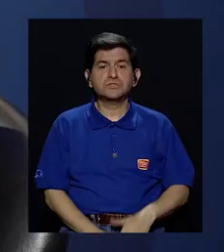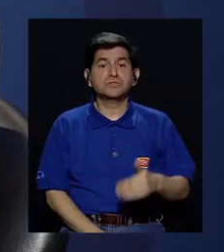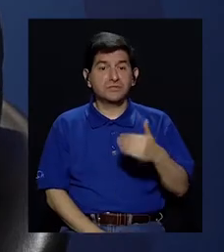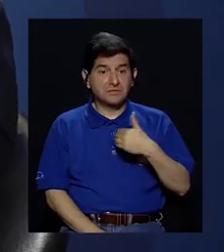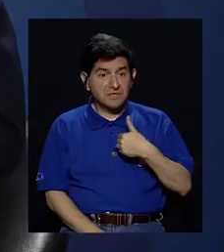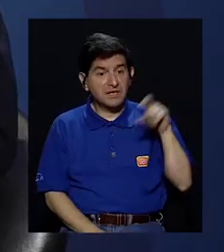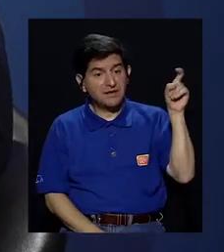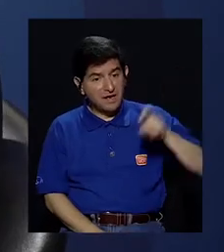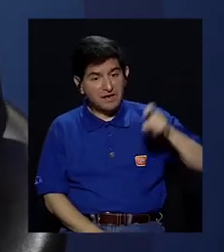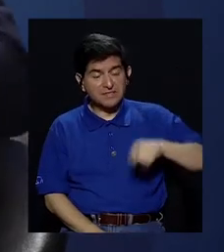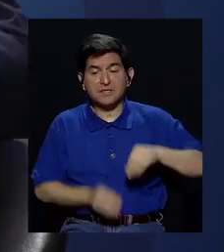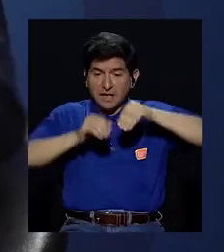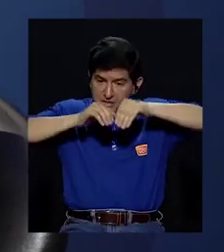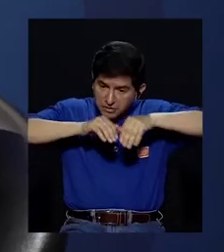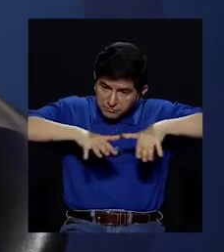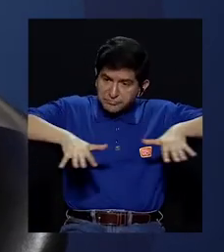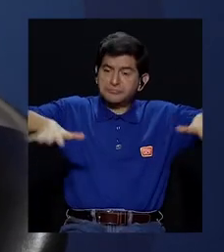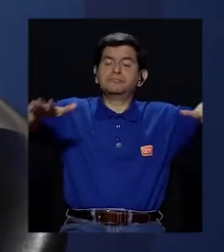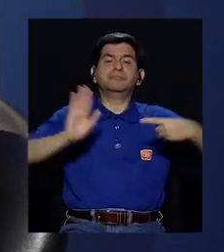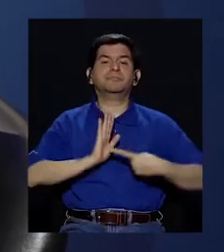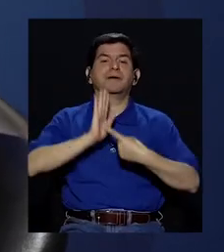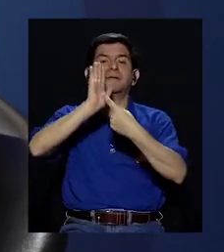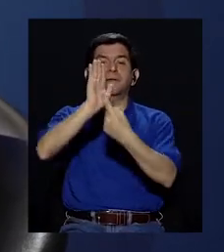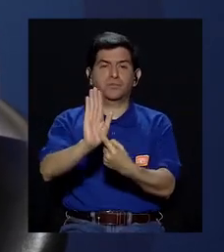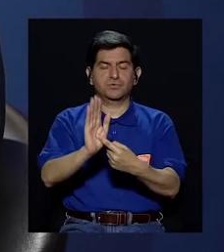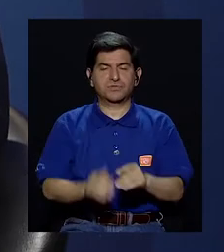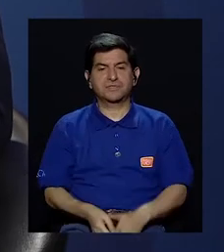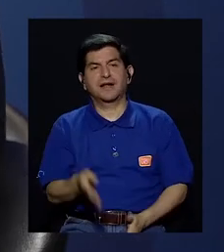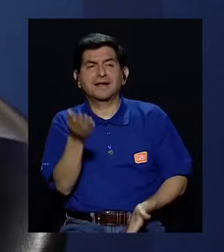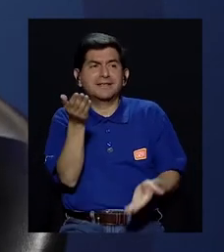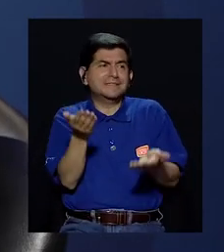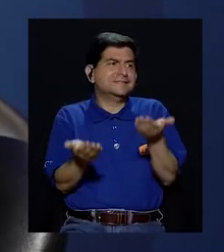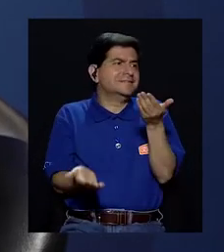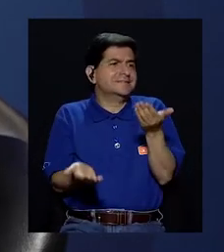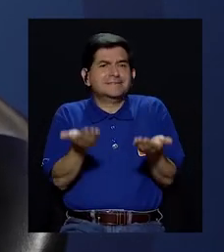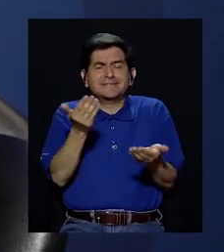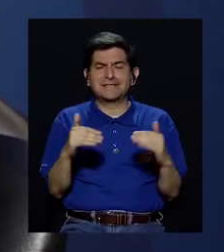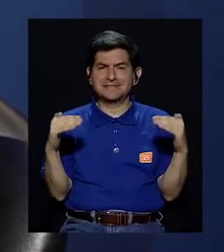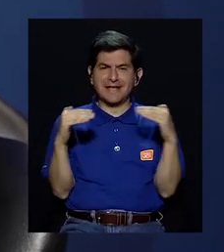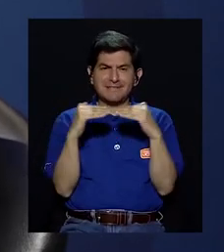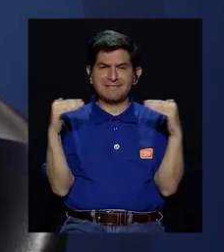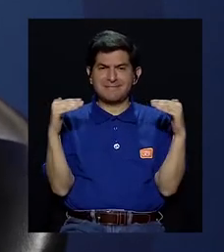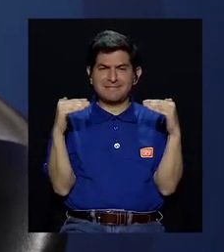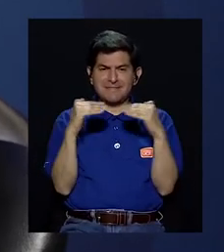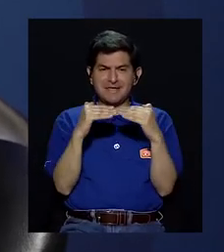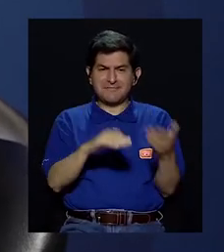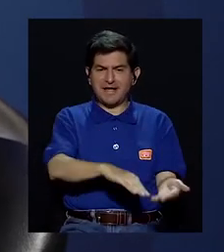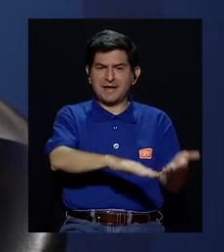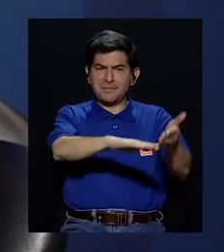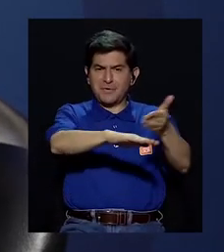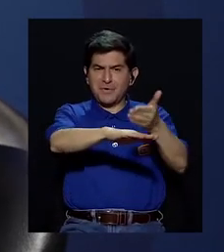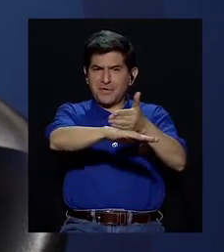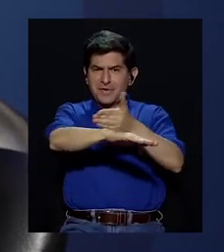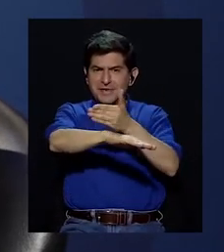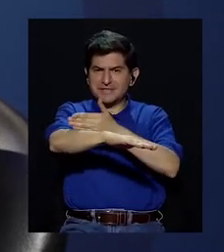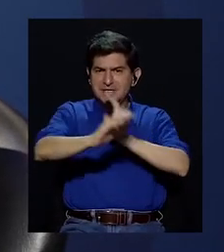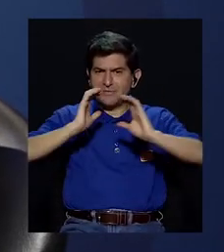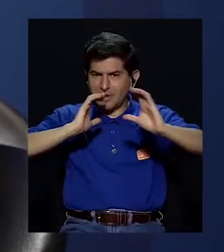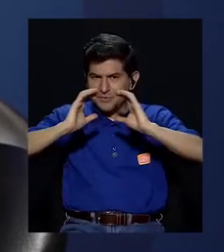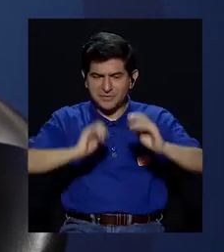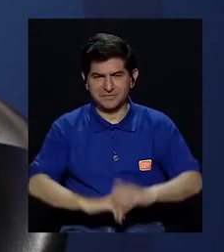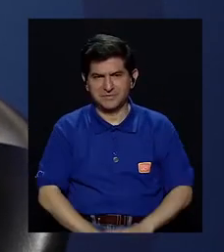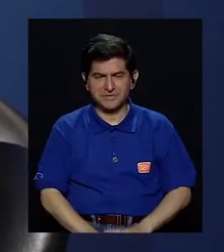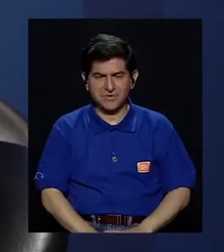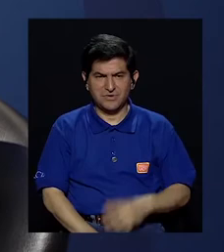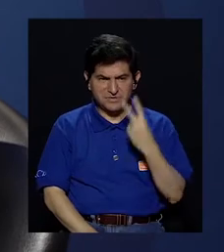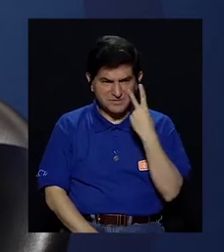que eventualmente tiene que extenderse un poco más y mostrar cierto cierto nivel de cierto mejorar su forma de